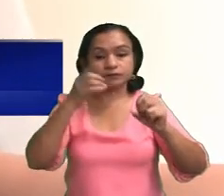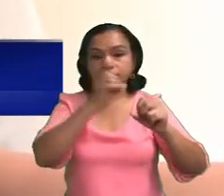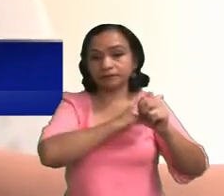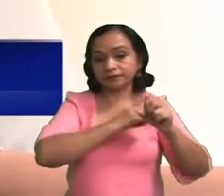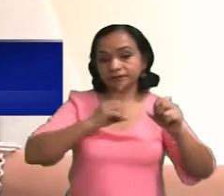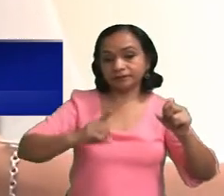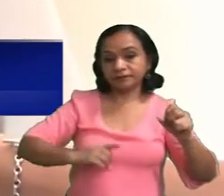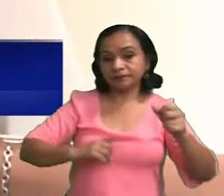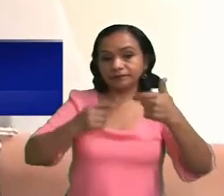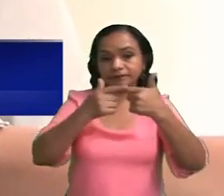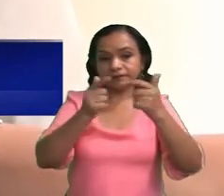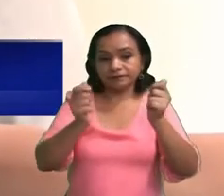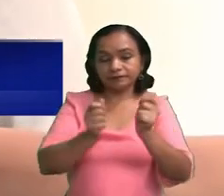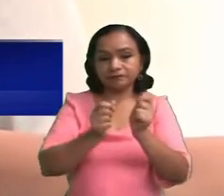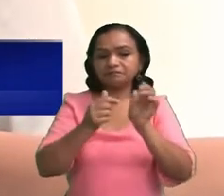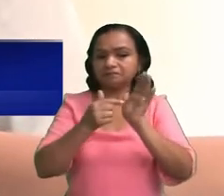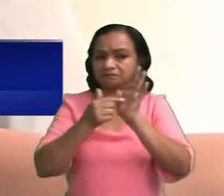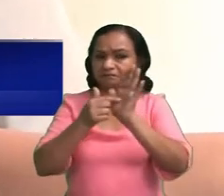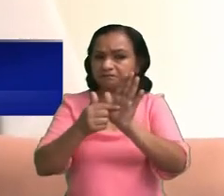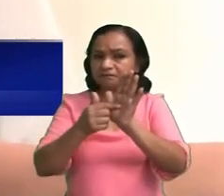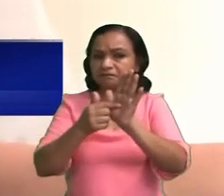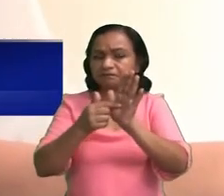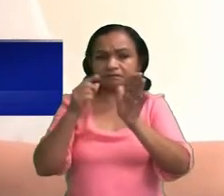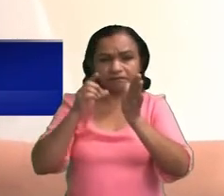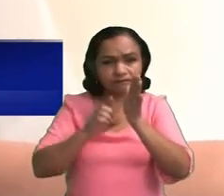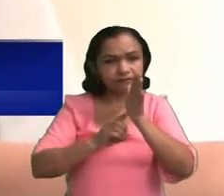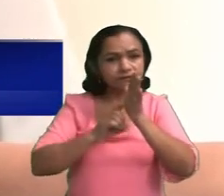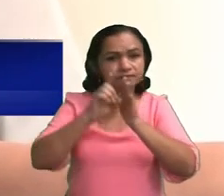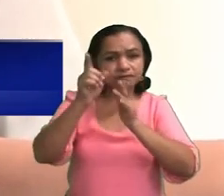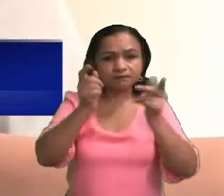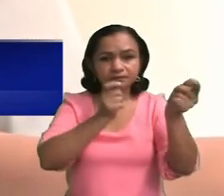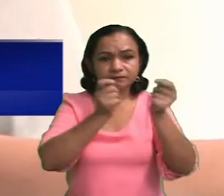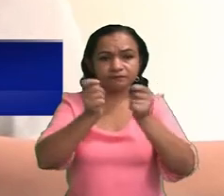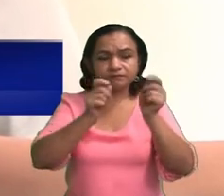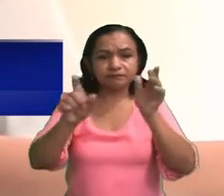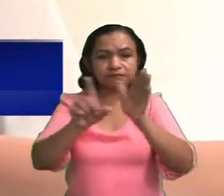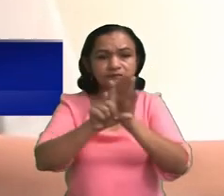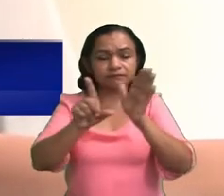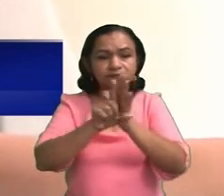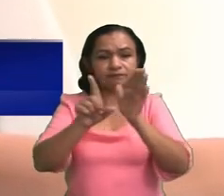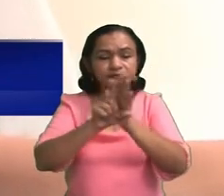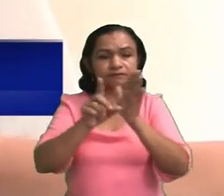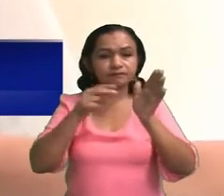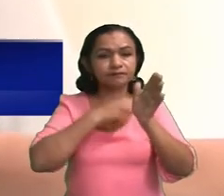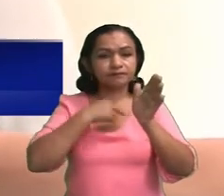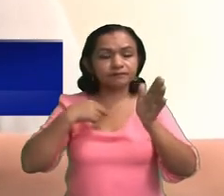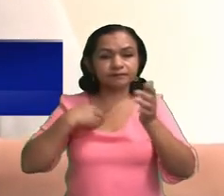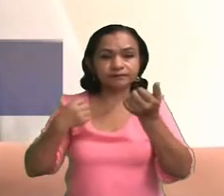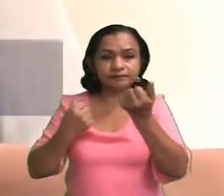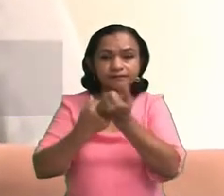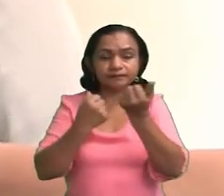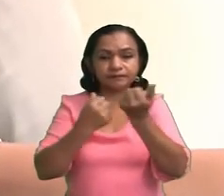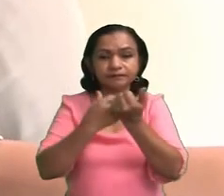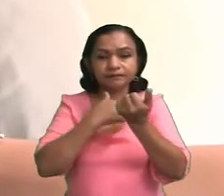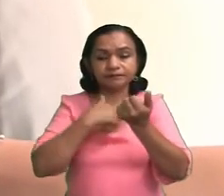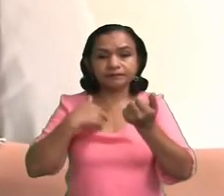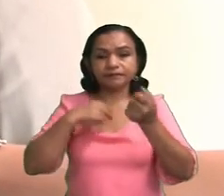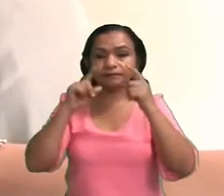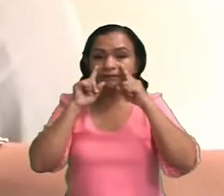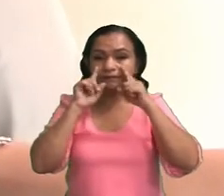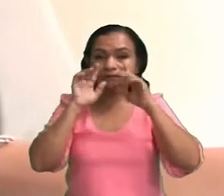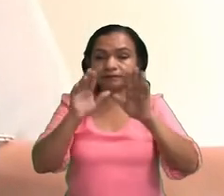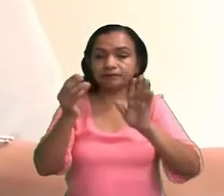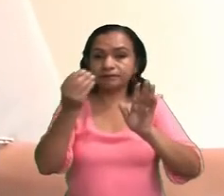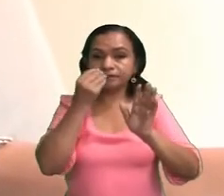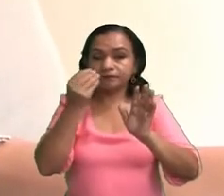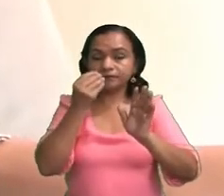pues ha mostrado avances significativos en las regulaciones, en los marcos jurídicos, en los marcos normativos que contribuyen a garantizar la seguridad alimentaria,